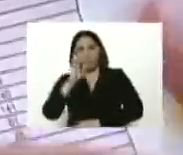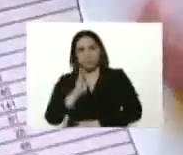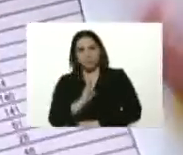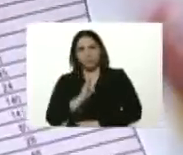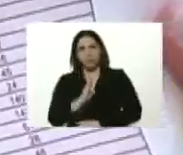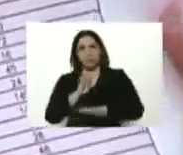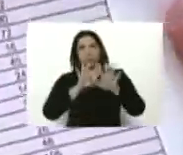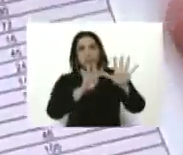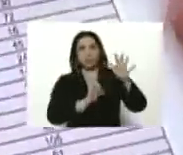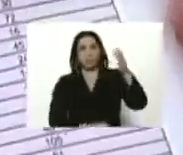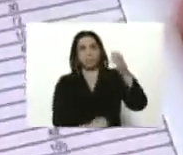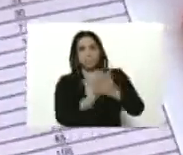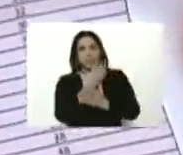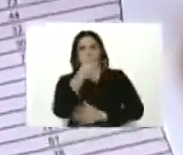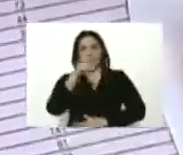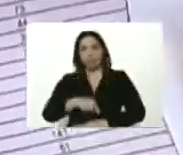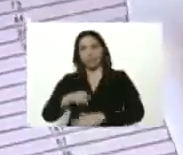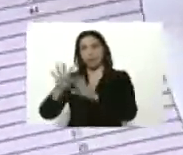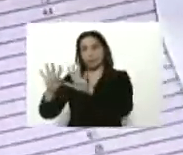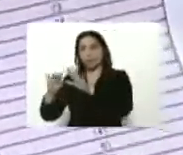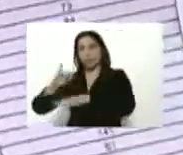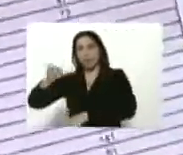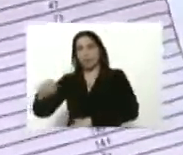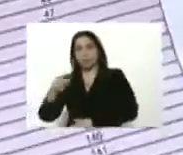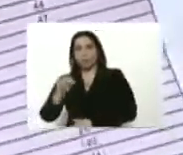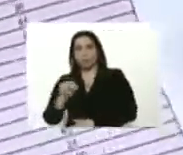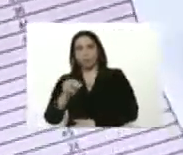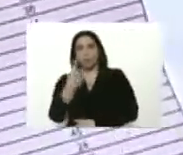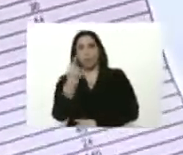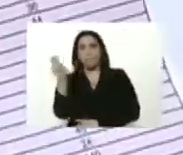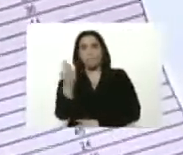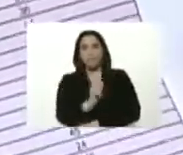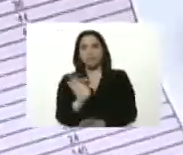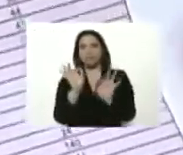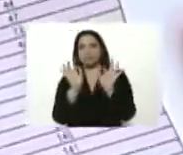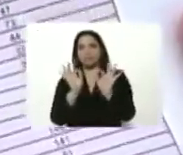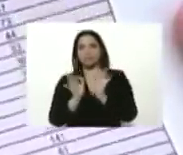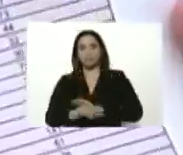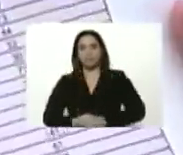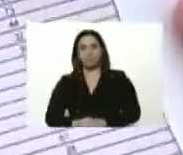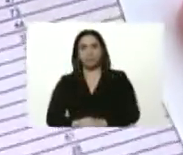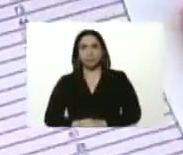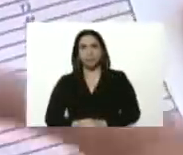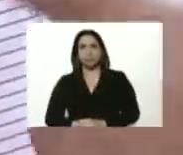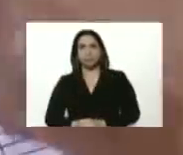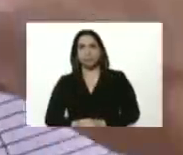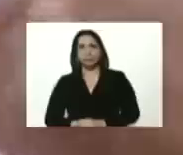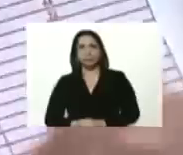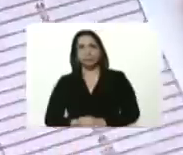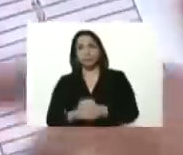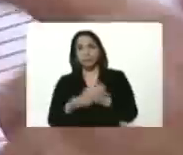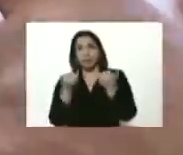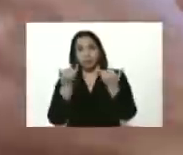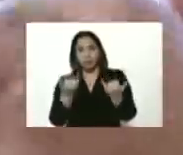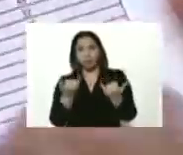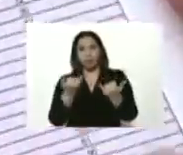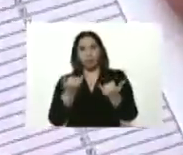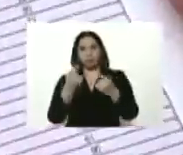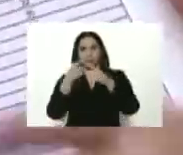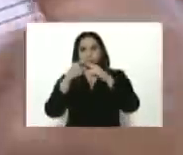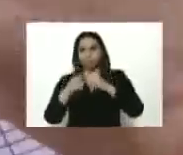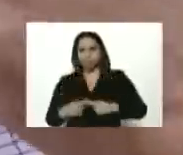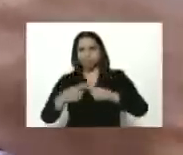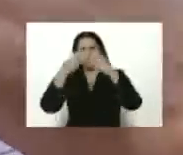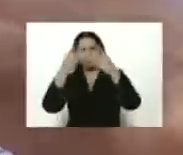9 de mayo y el 9 de junio, es decir, un mes exactamente. Los casos por día, entre